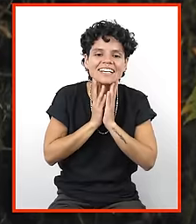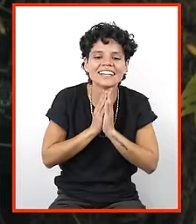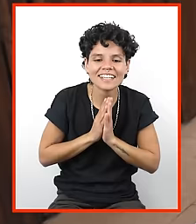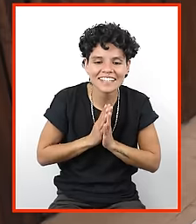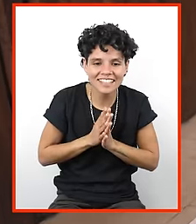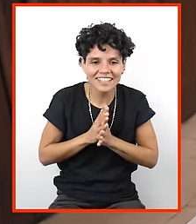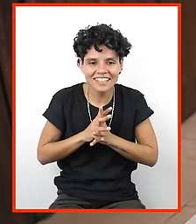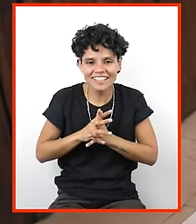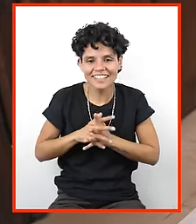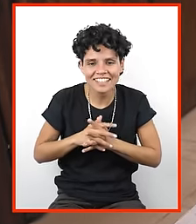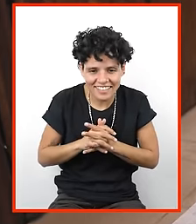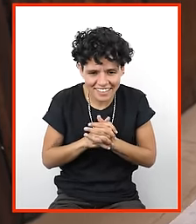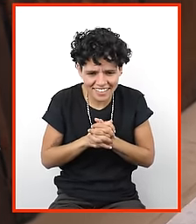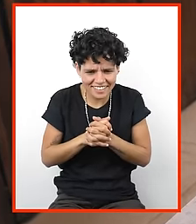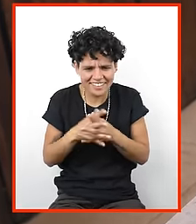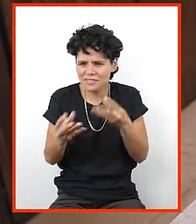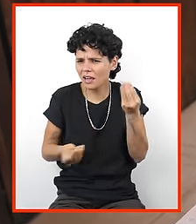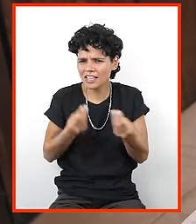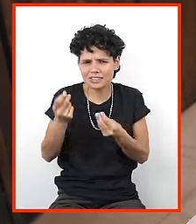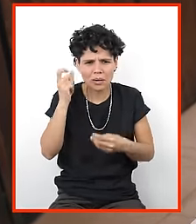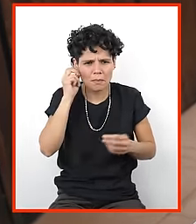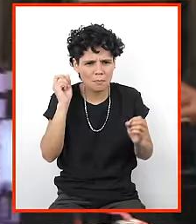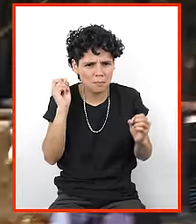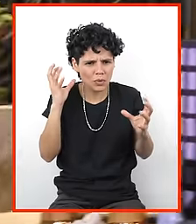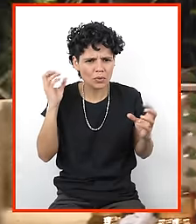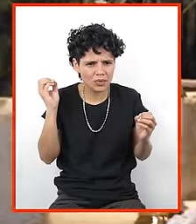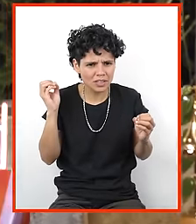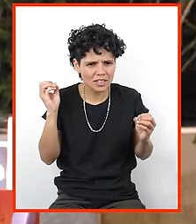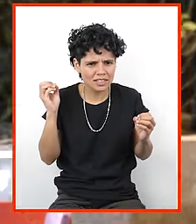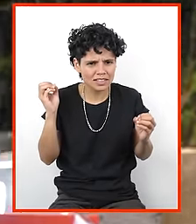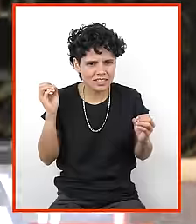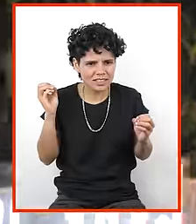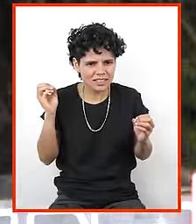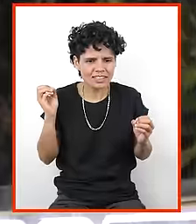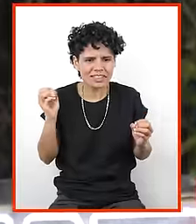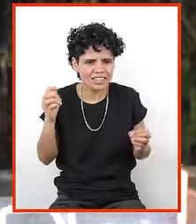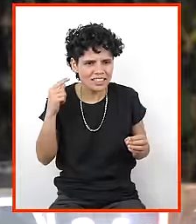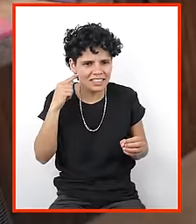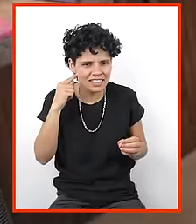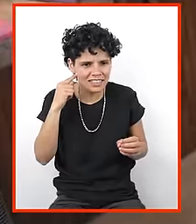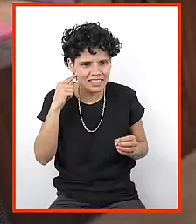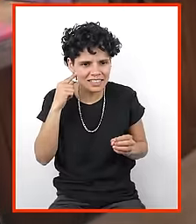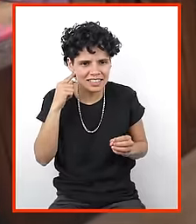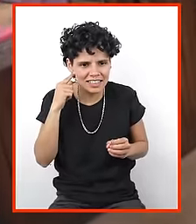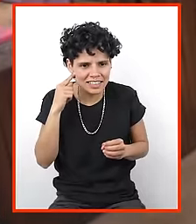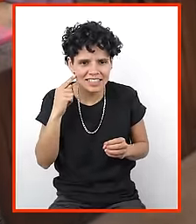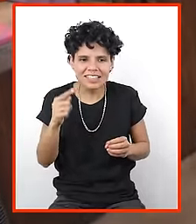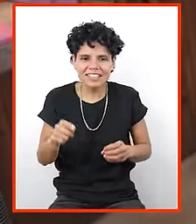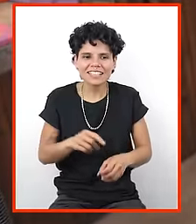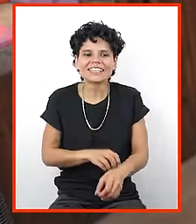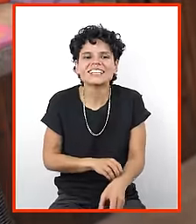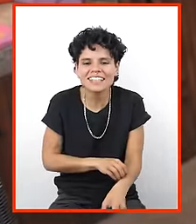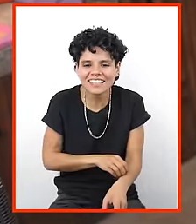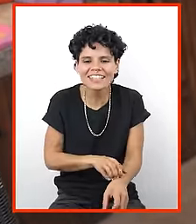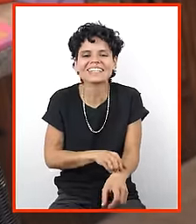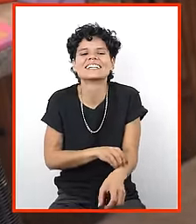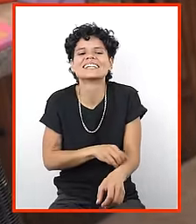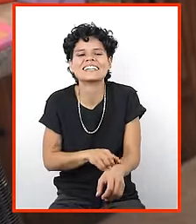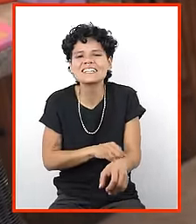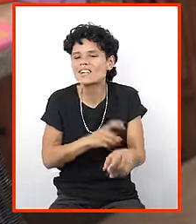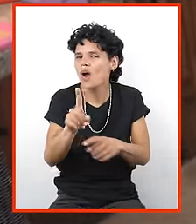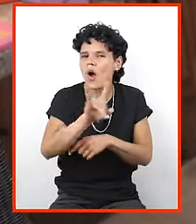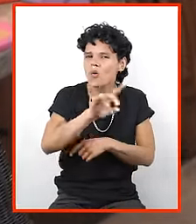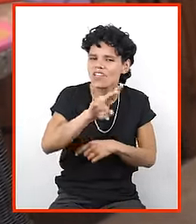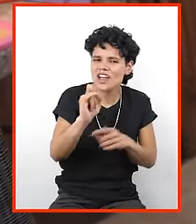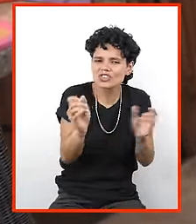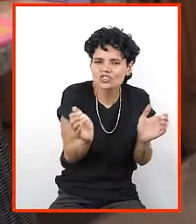Servilleta, ¿no? ¿Qué pasó? No. Fue la uva, pero porque Gilberto... Porque Gilberto, ¿no? Porque